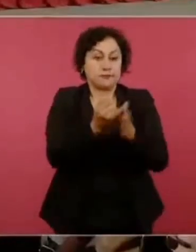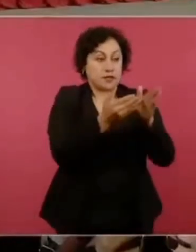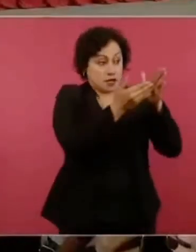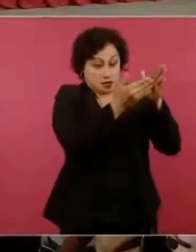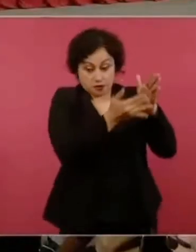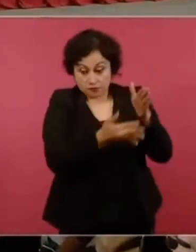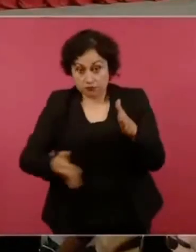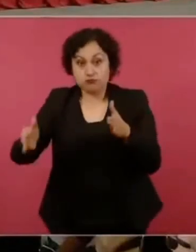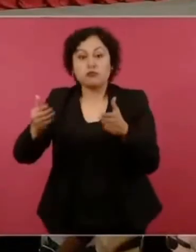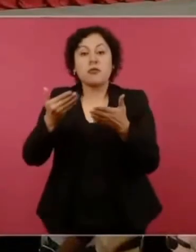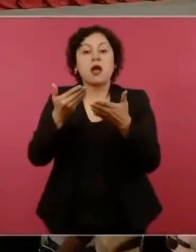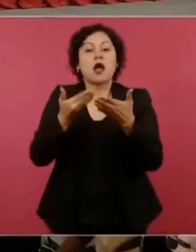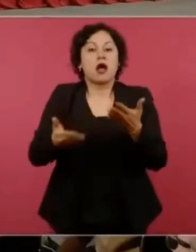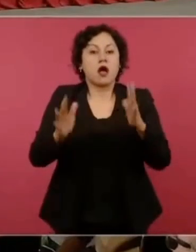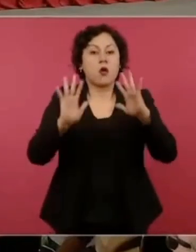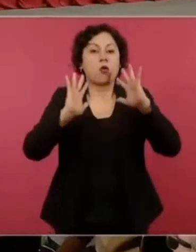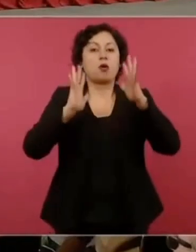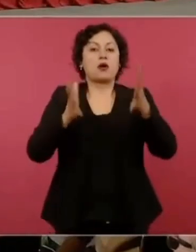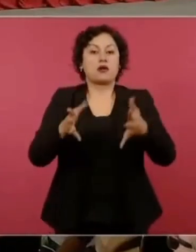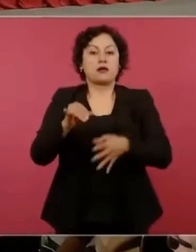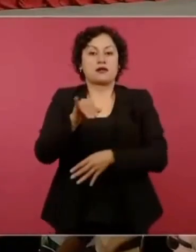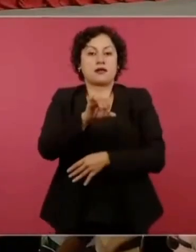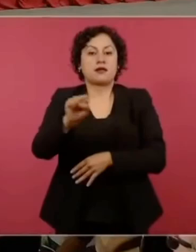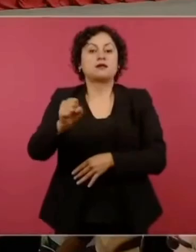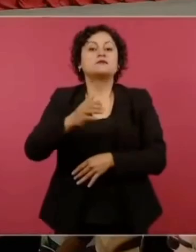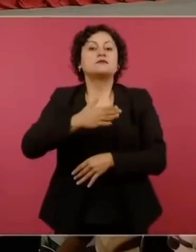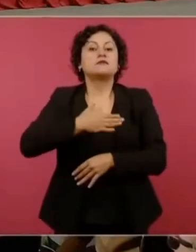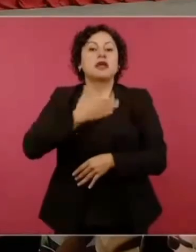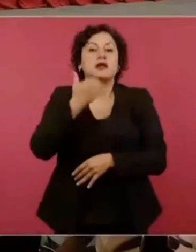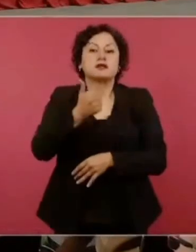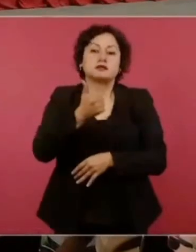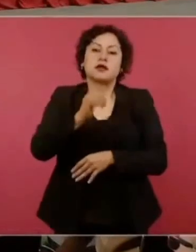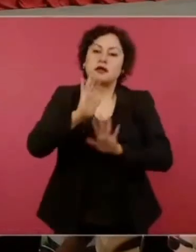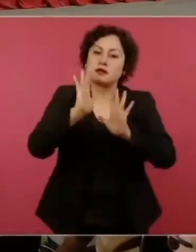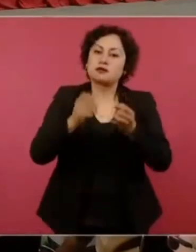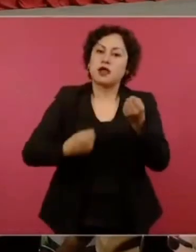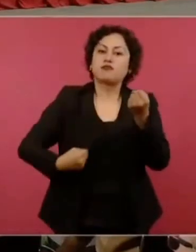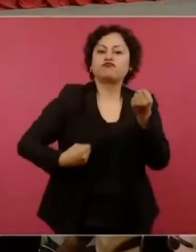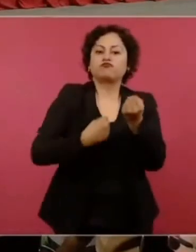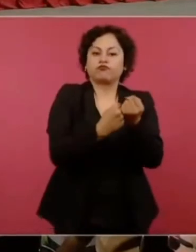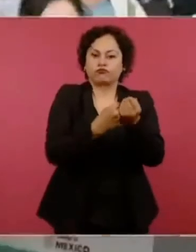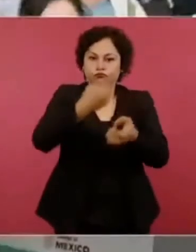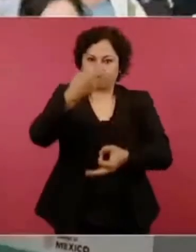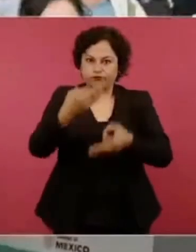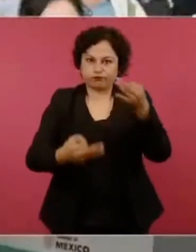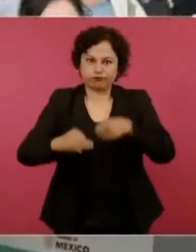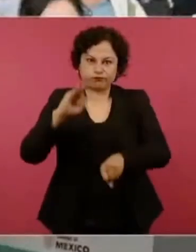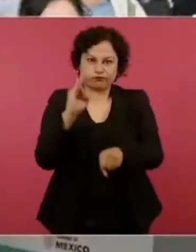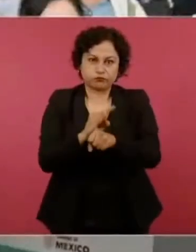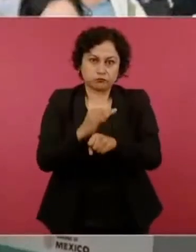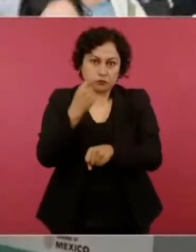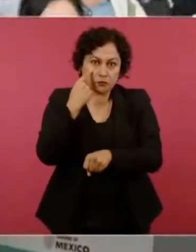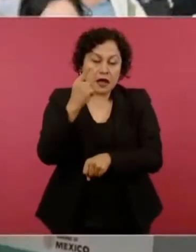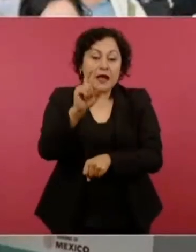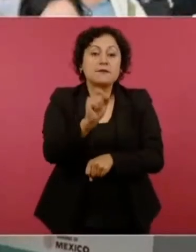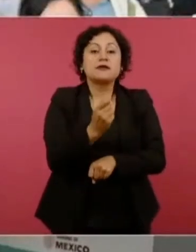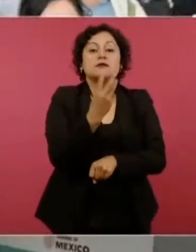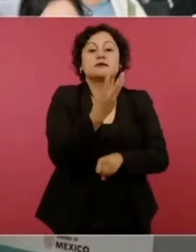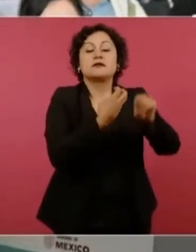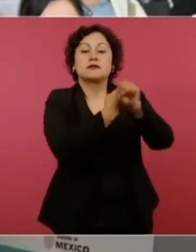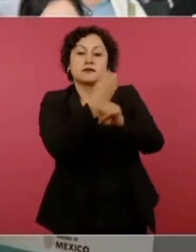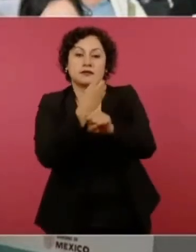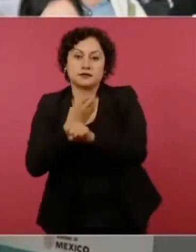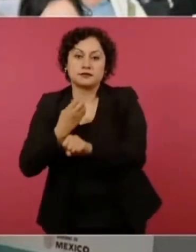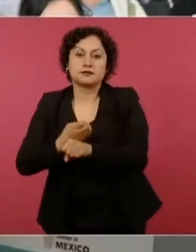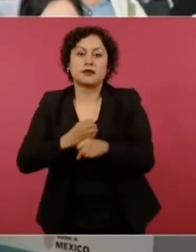vemos la siguiente, tiene unas bases jurídicas muy sólidas, opera ya en estos 23 estados y una red de atención